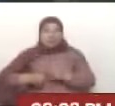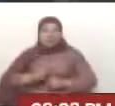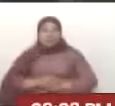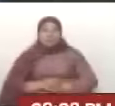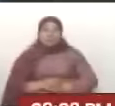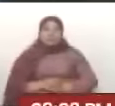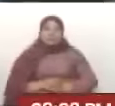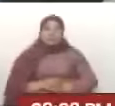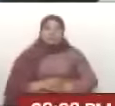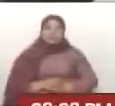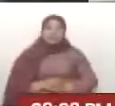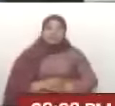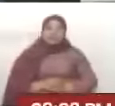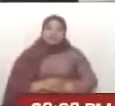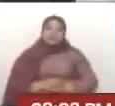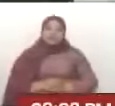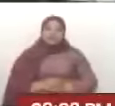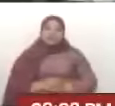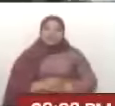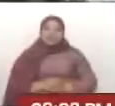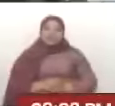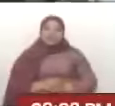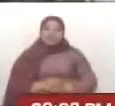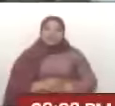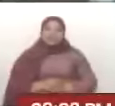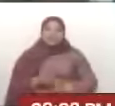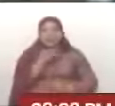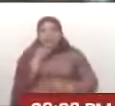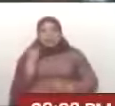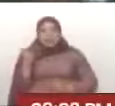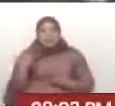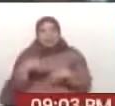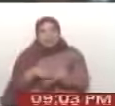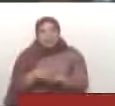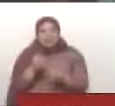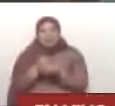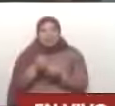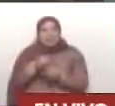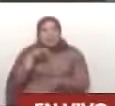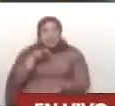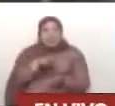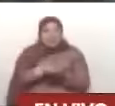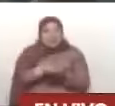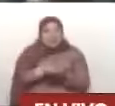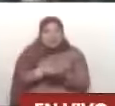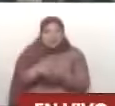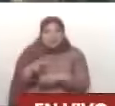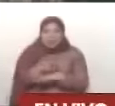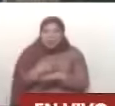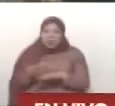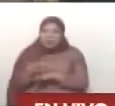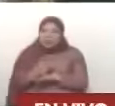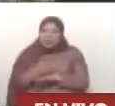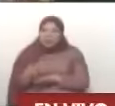Rehabilitación, reemplazo y mejoría integral, aprobado, gobernador.